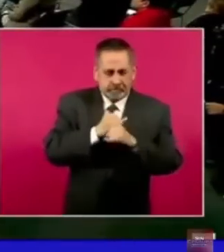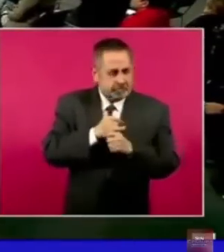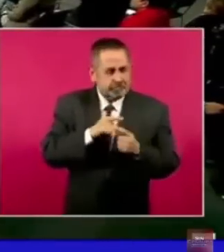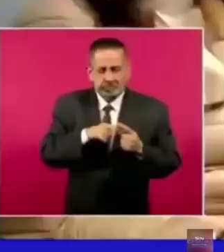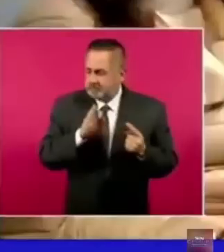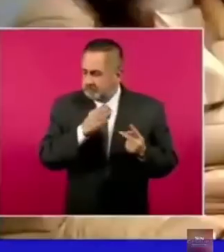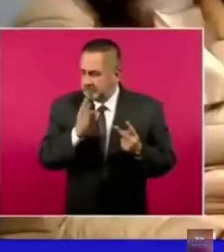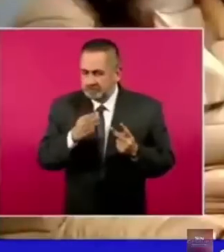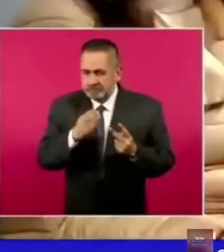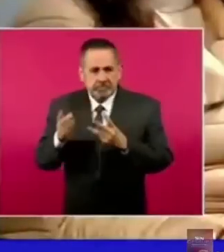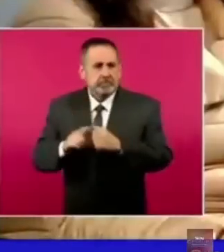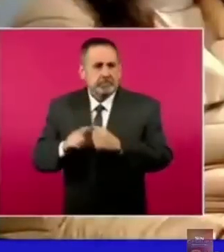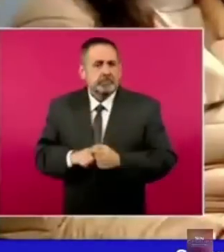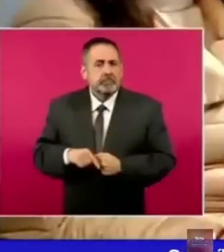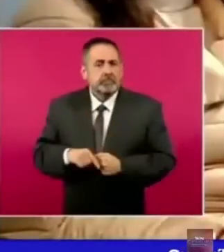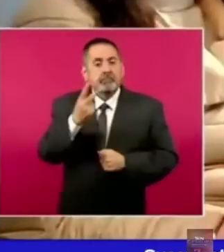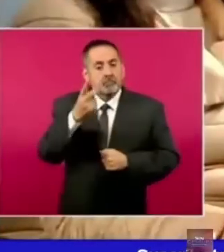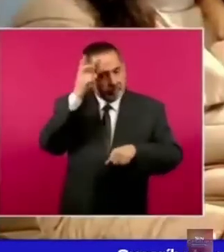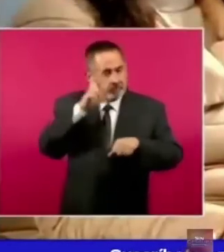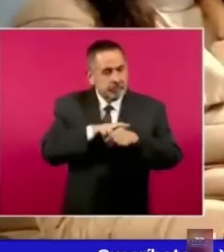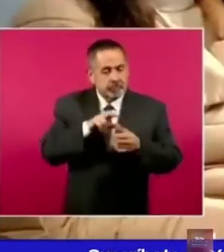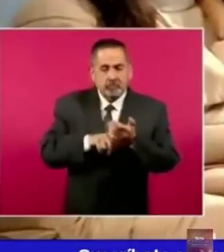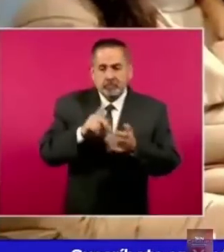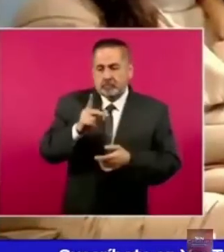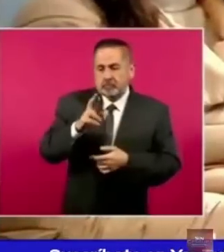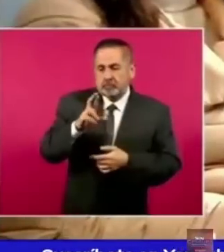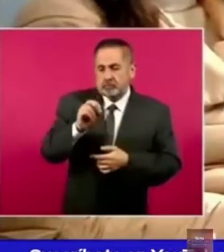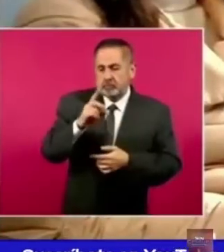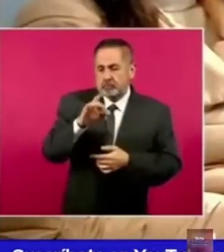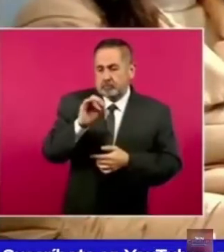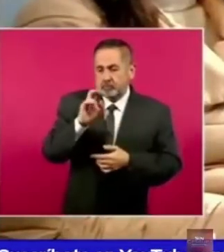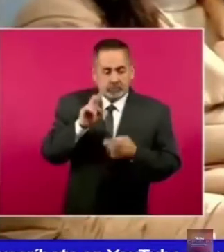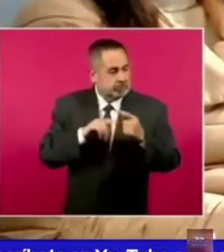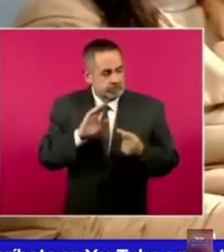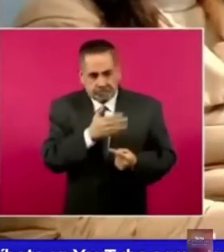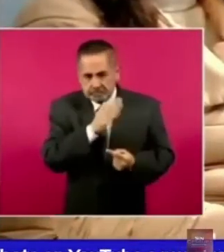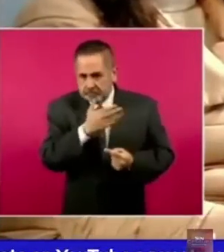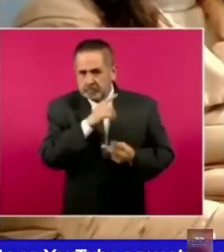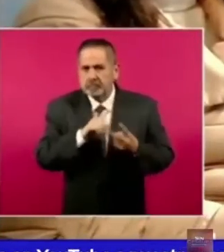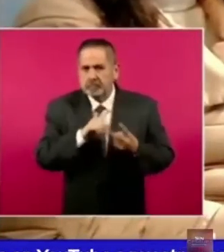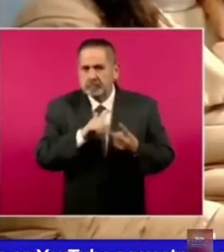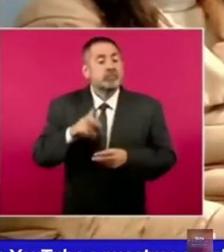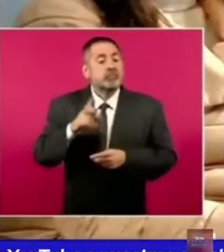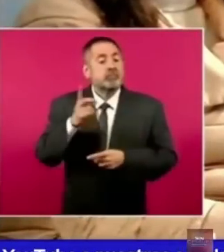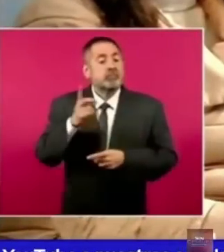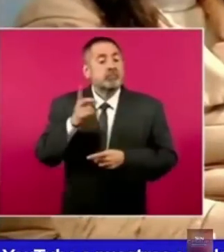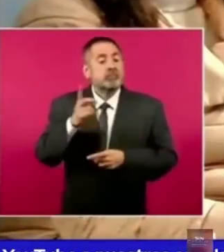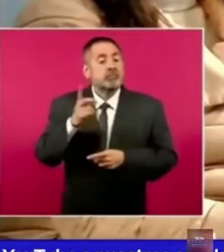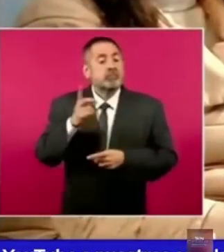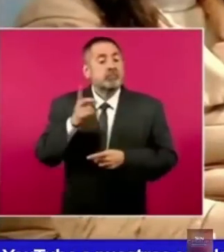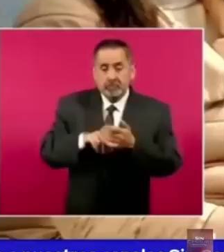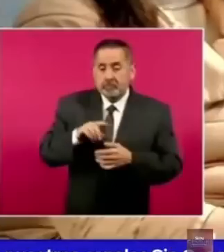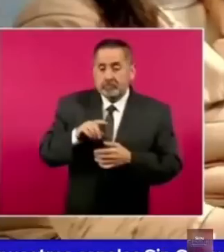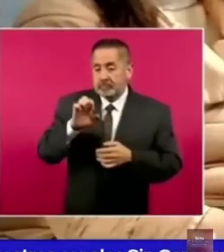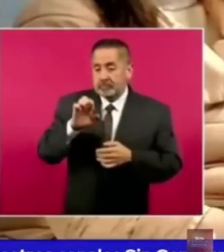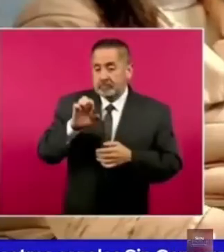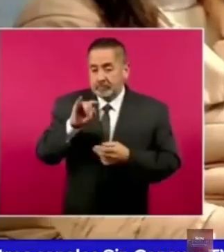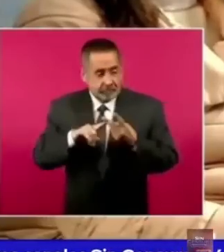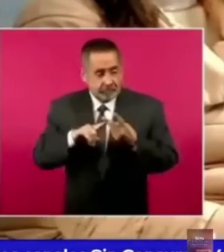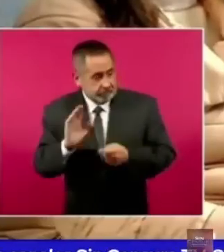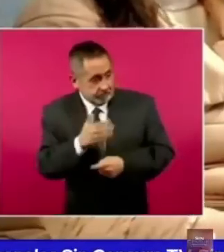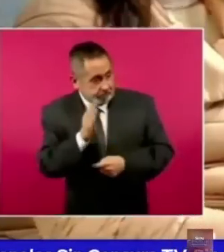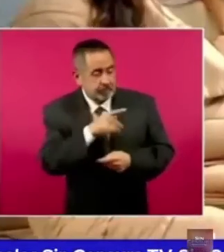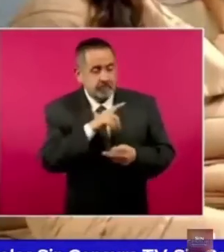internacionales, 2 directores de producción audiovisual, 2 directores de dirección editorial, 2